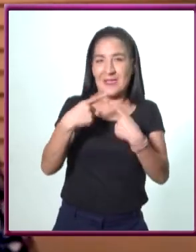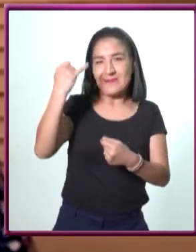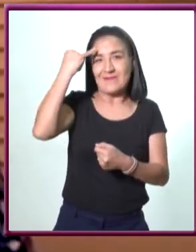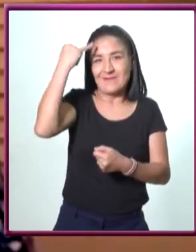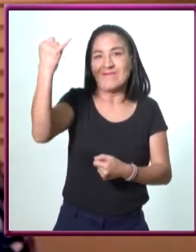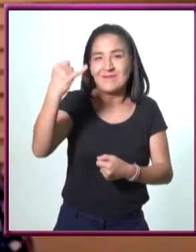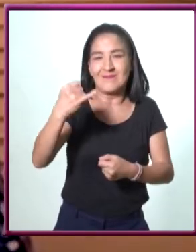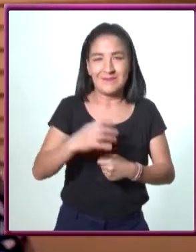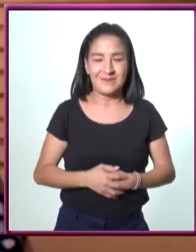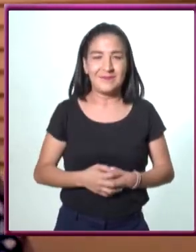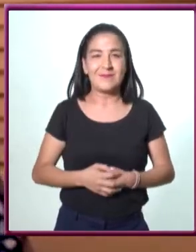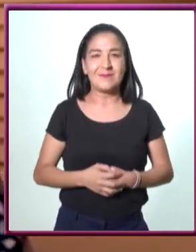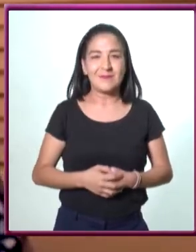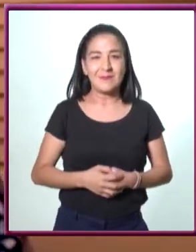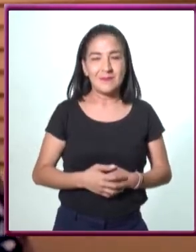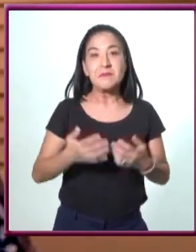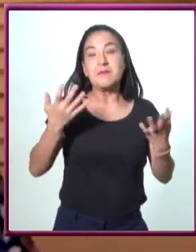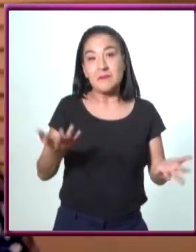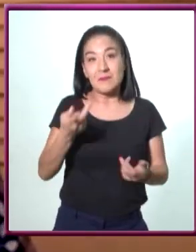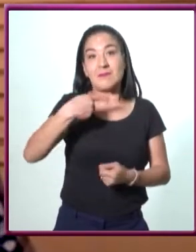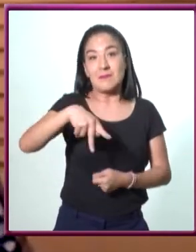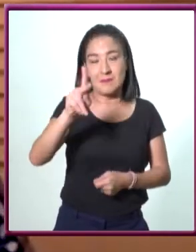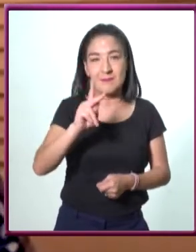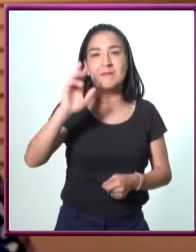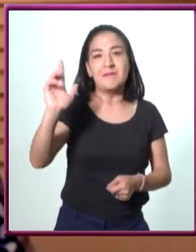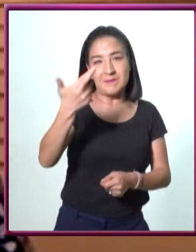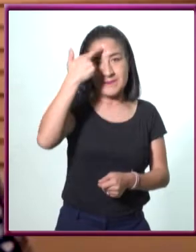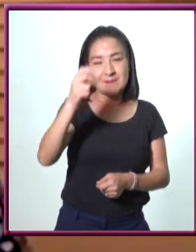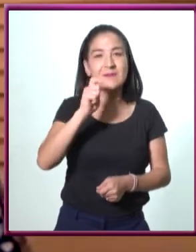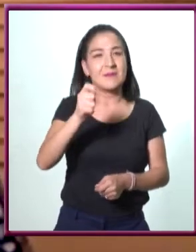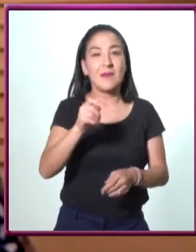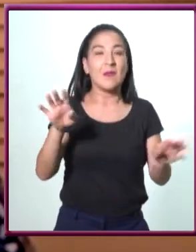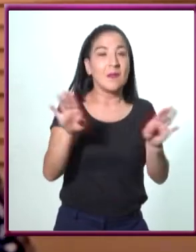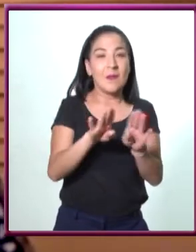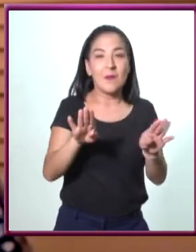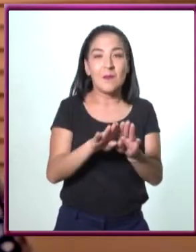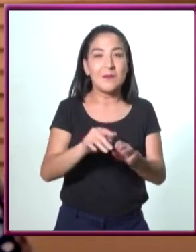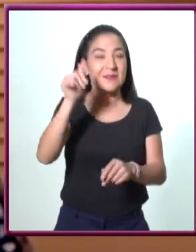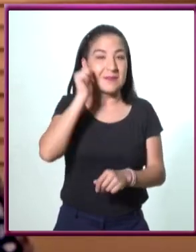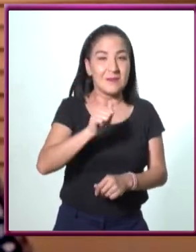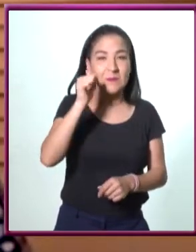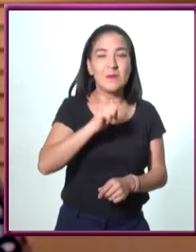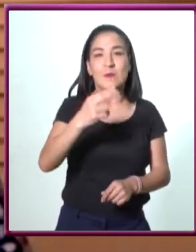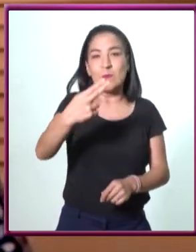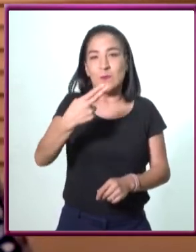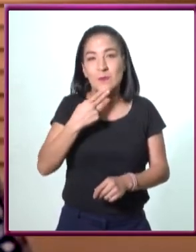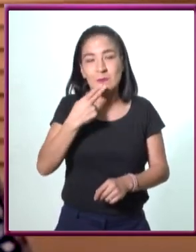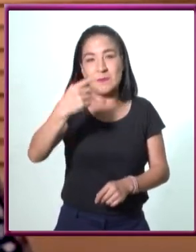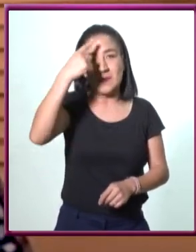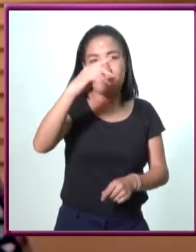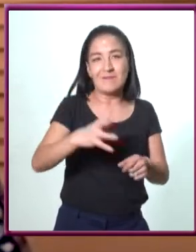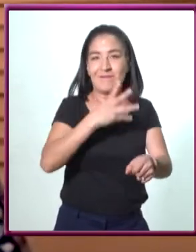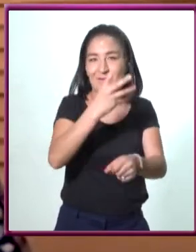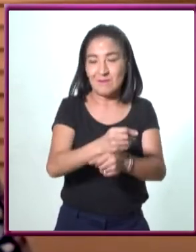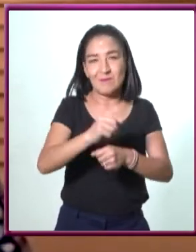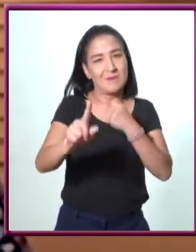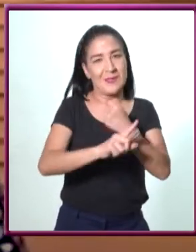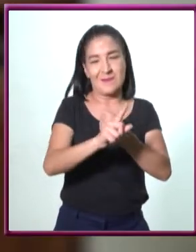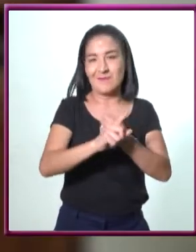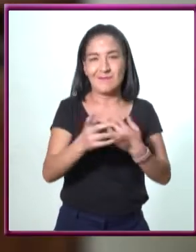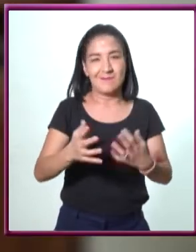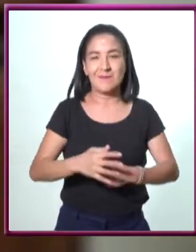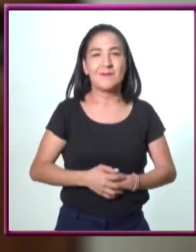me estoy diciendo. Sin embargo, recordemos que no es una buena herramienta para solucionar